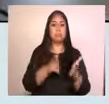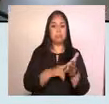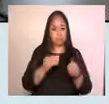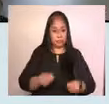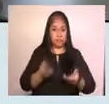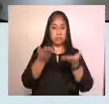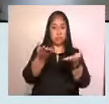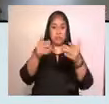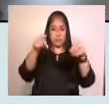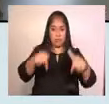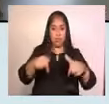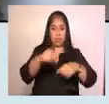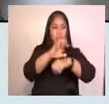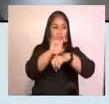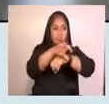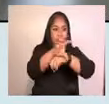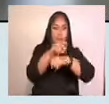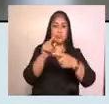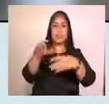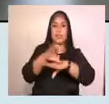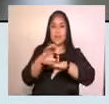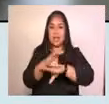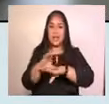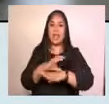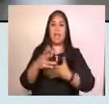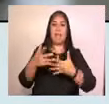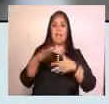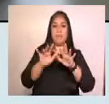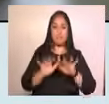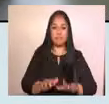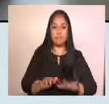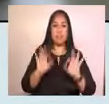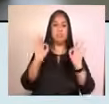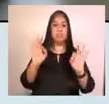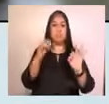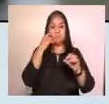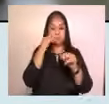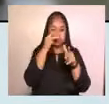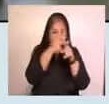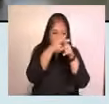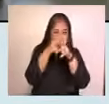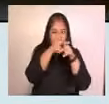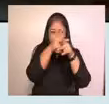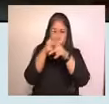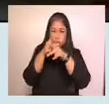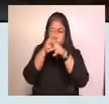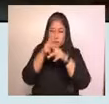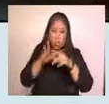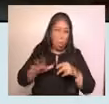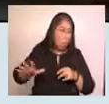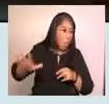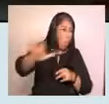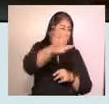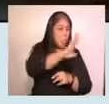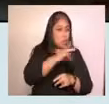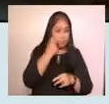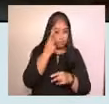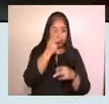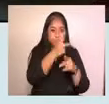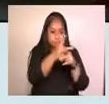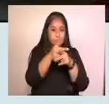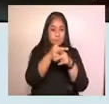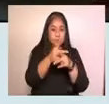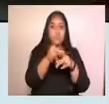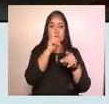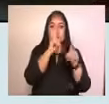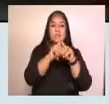hoy, como un sistema de circuito cerrado por medio del cual podemos vigilar la totalidad del centro, como